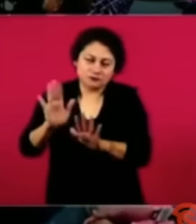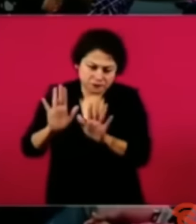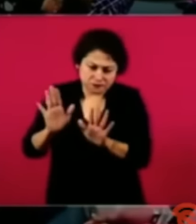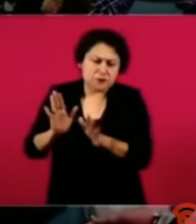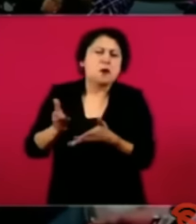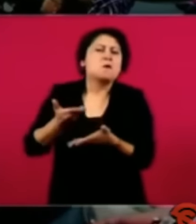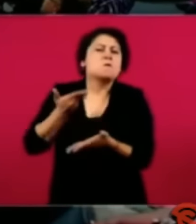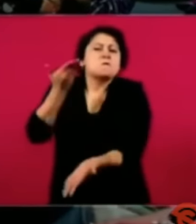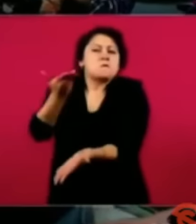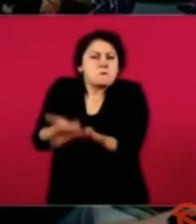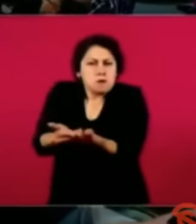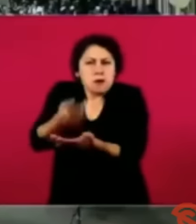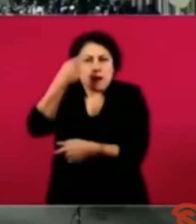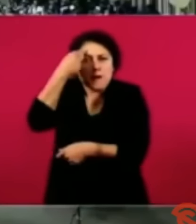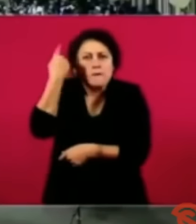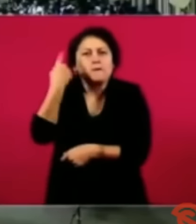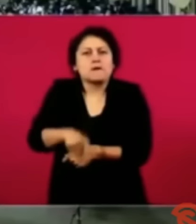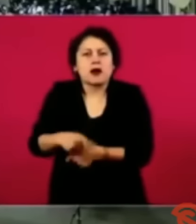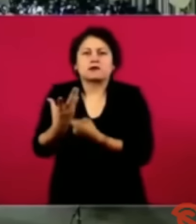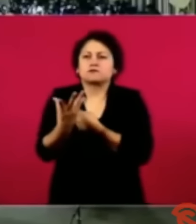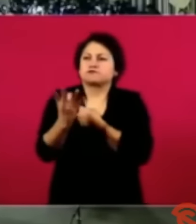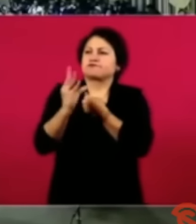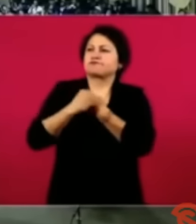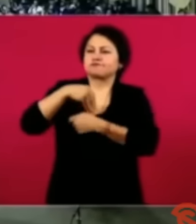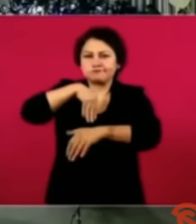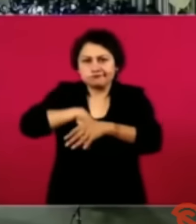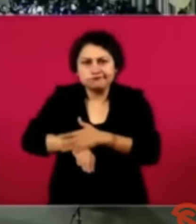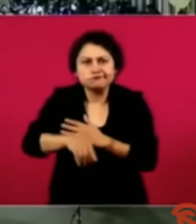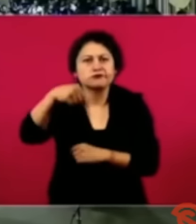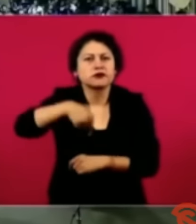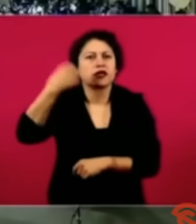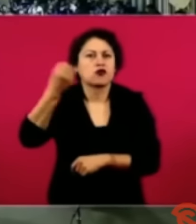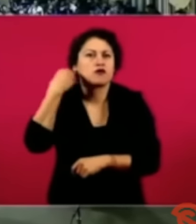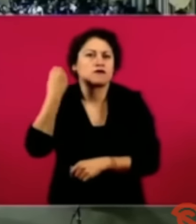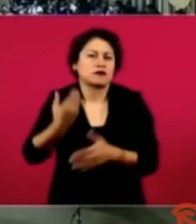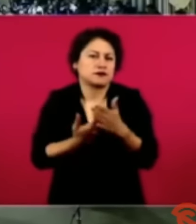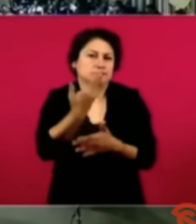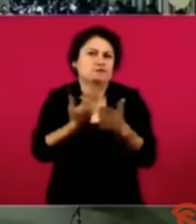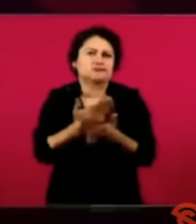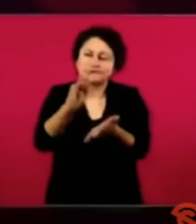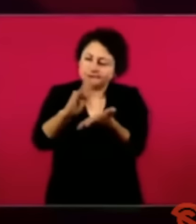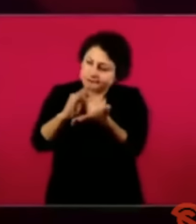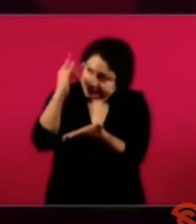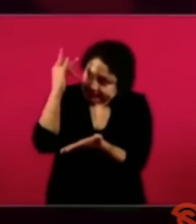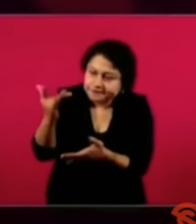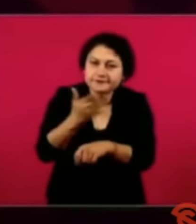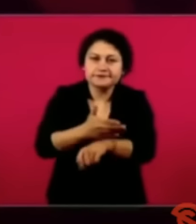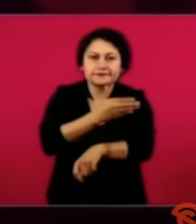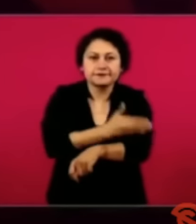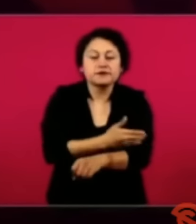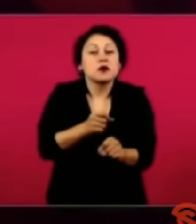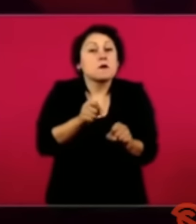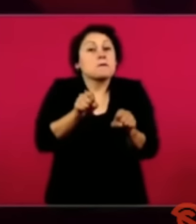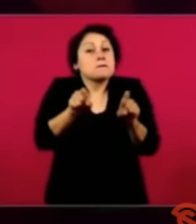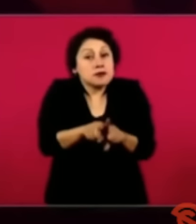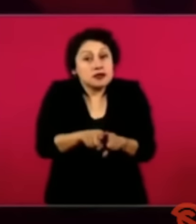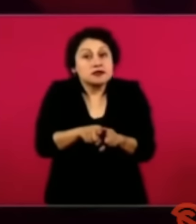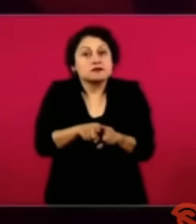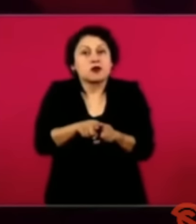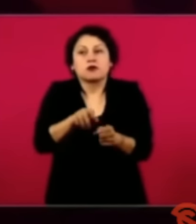mañanera. Gracias, compañeros, pero sobre todo gracias a las millones de personas que nos tienen